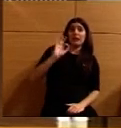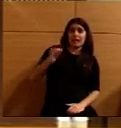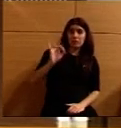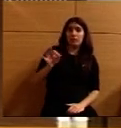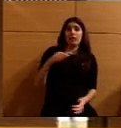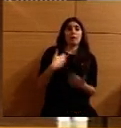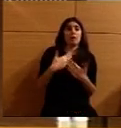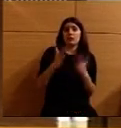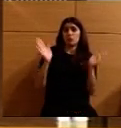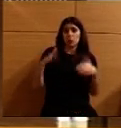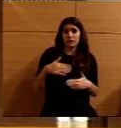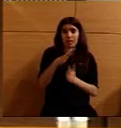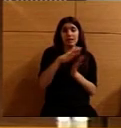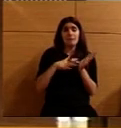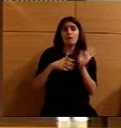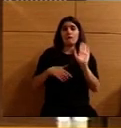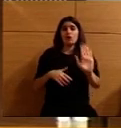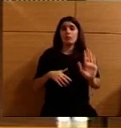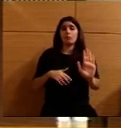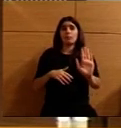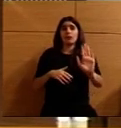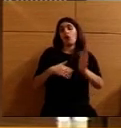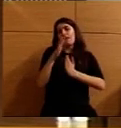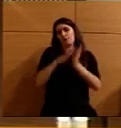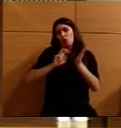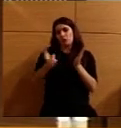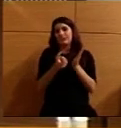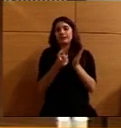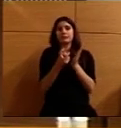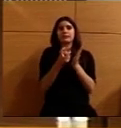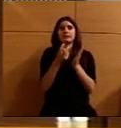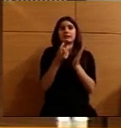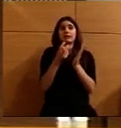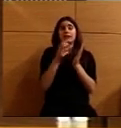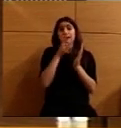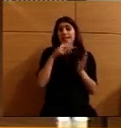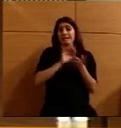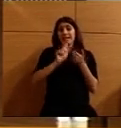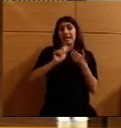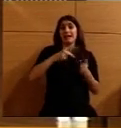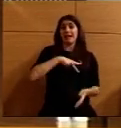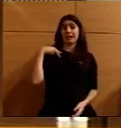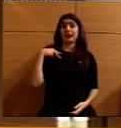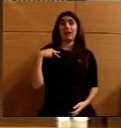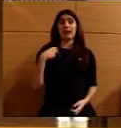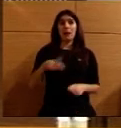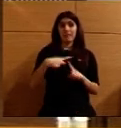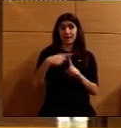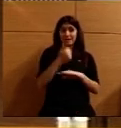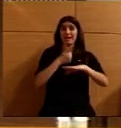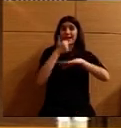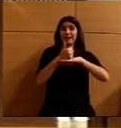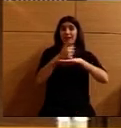no estaba el informe o los informes tanto de la Secretaría General como del jefe